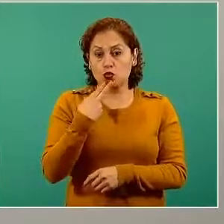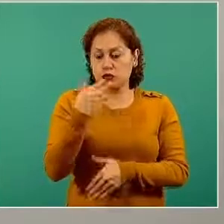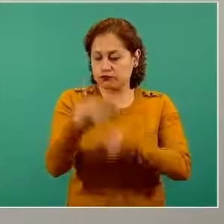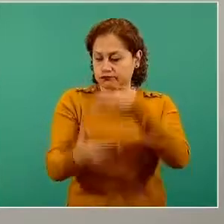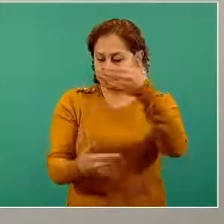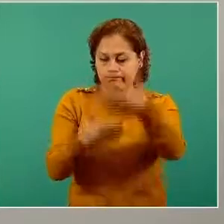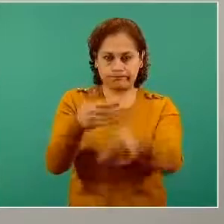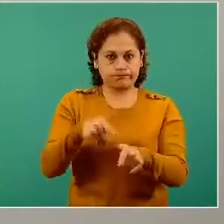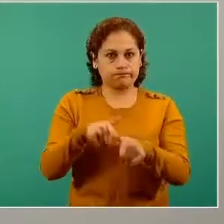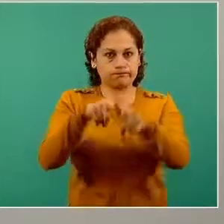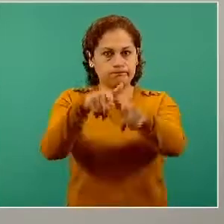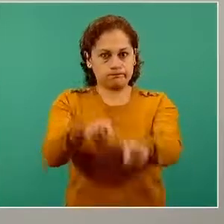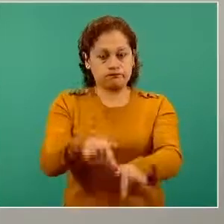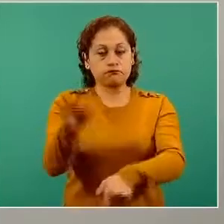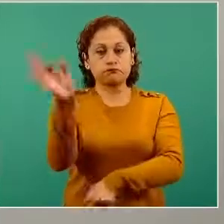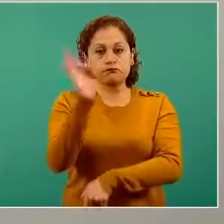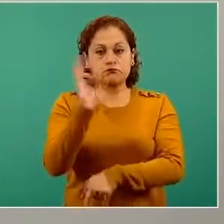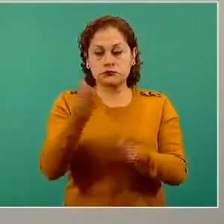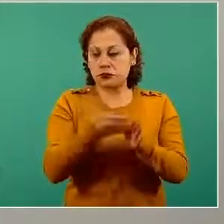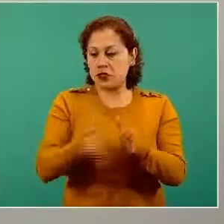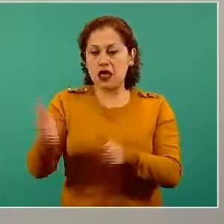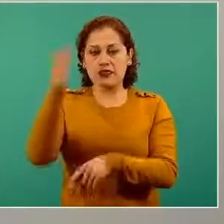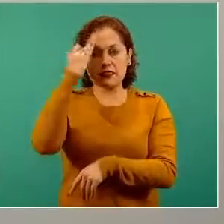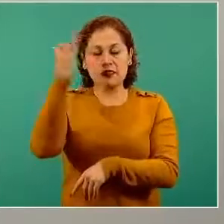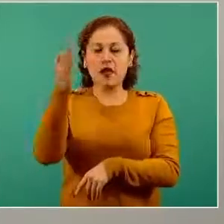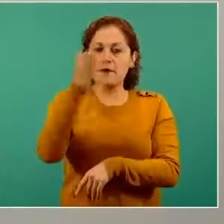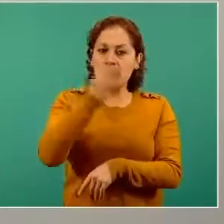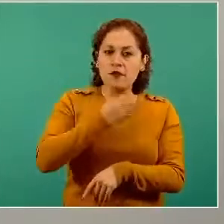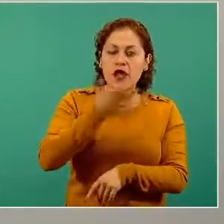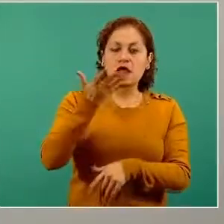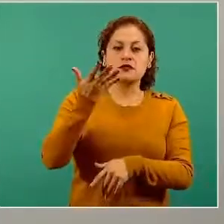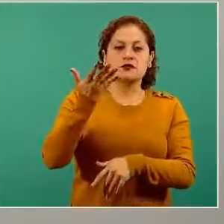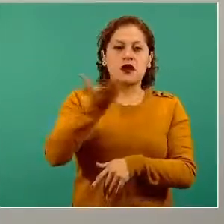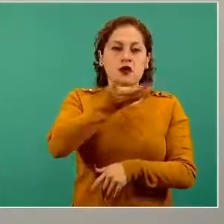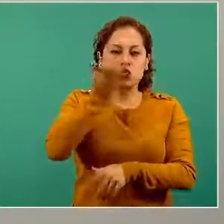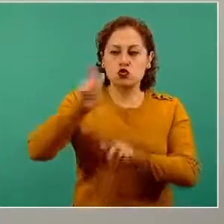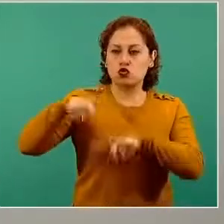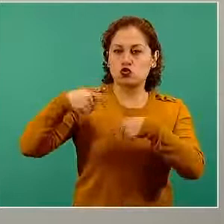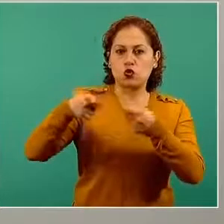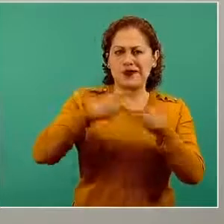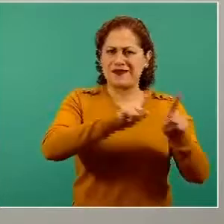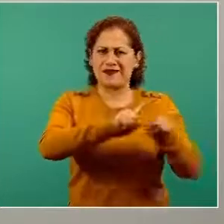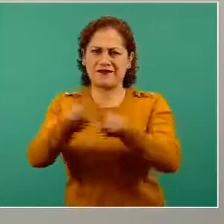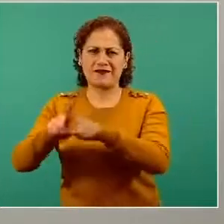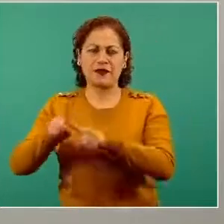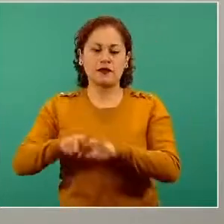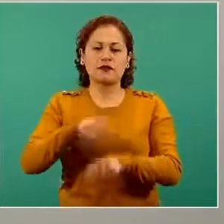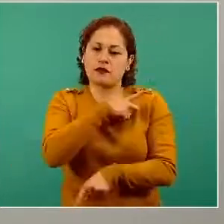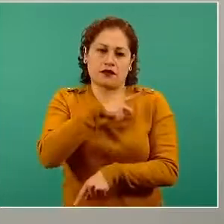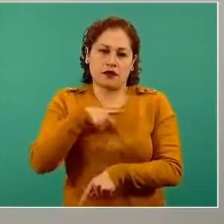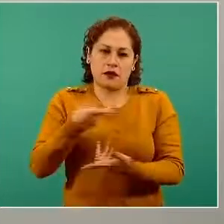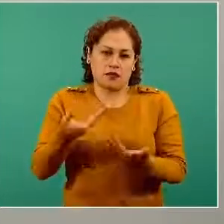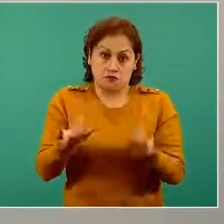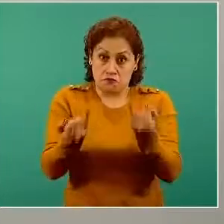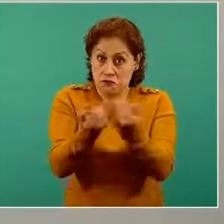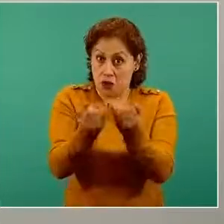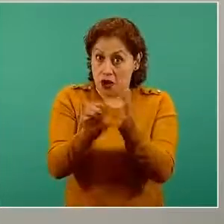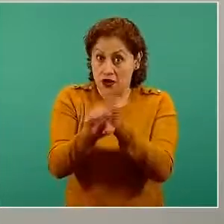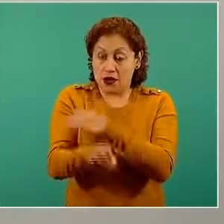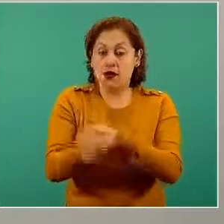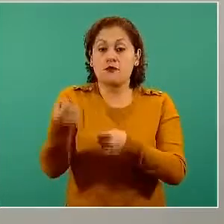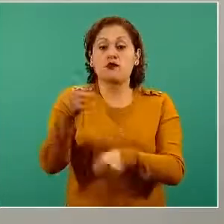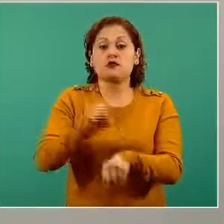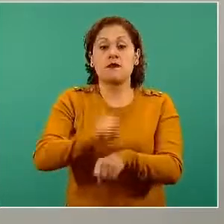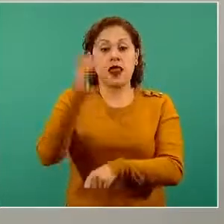para cualquiera de estas temporalidades, incluidas la Semana Santa. Pero de seguro lo que se va a llevar a cabo es,